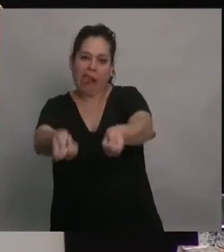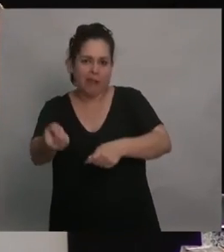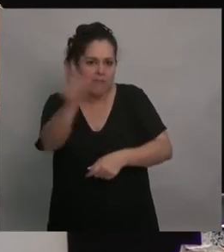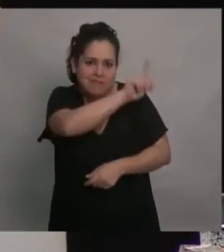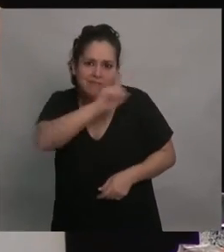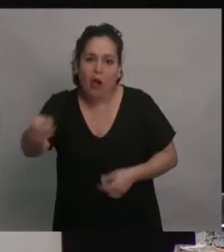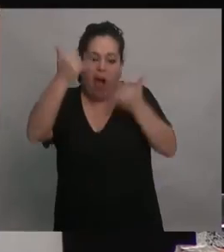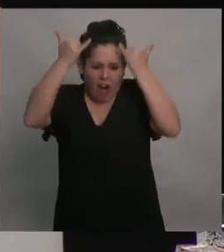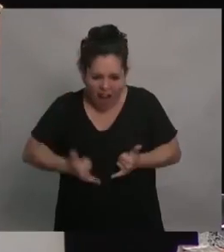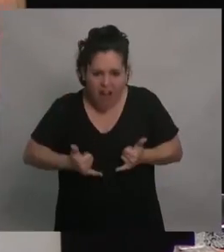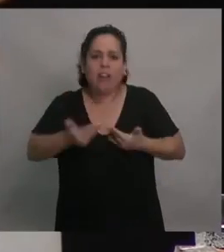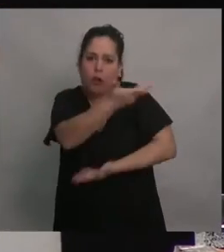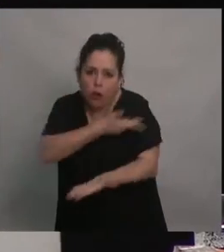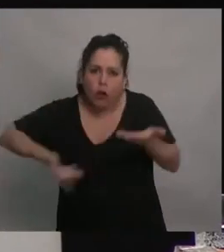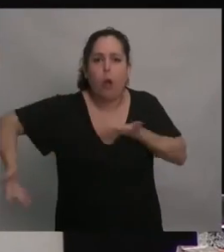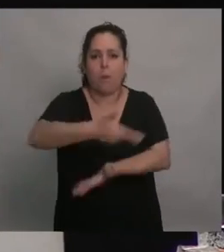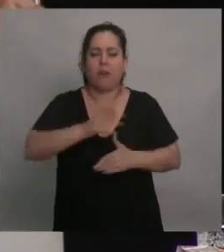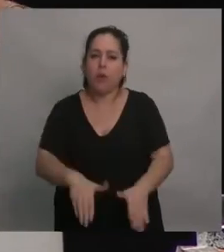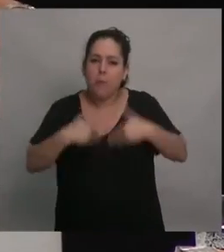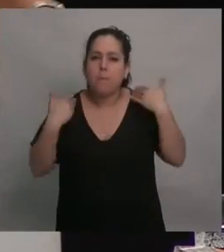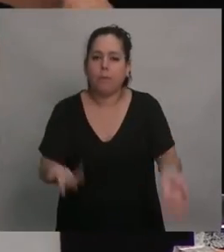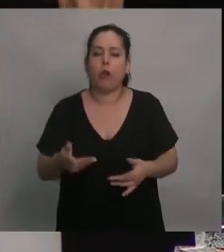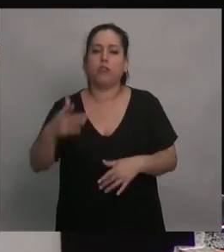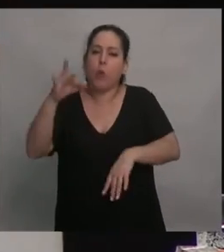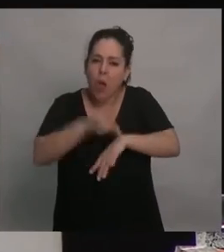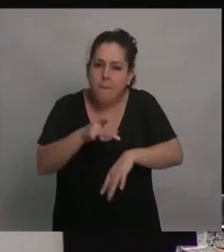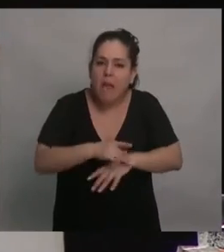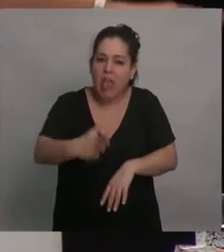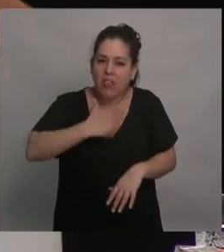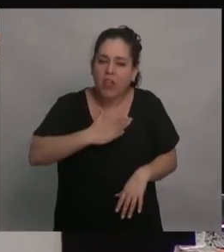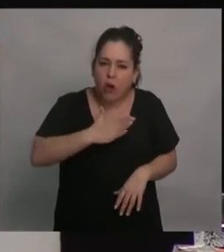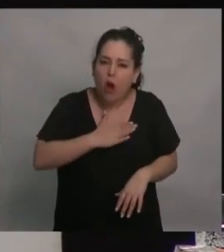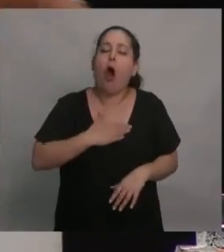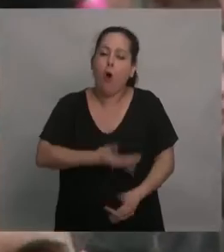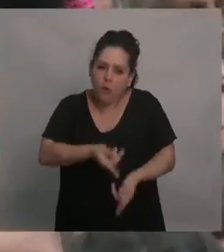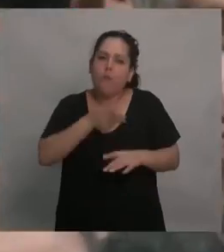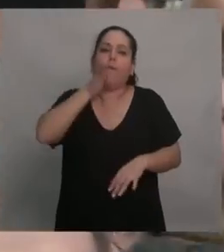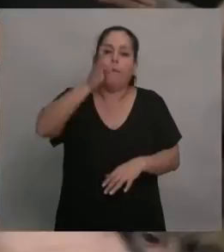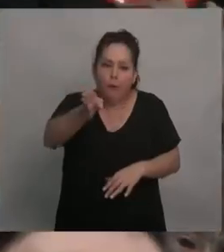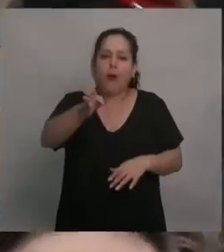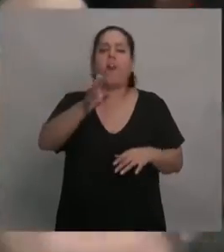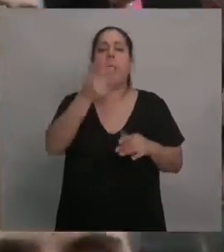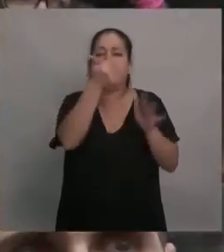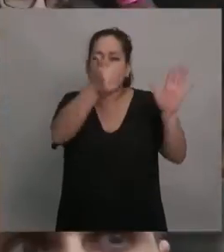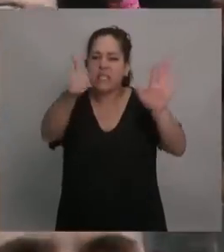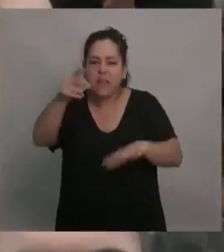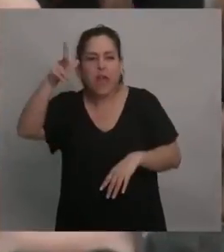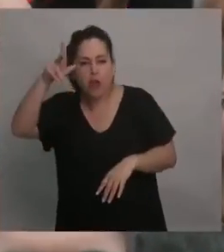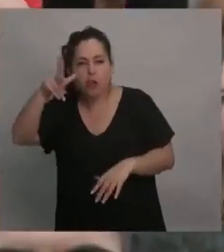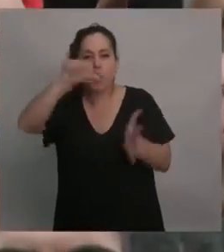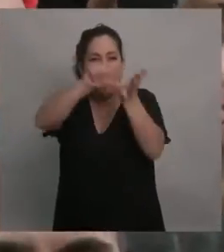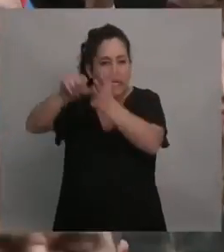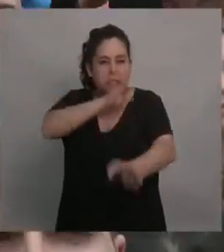comparte lo que tiene. Y por eso nuestros médicos han estado en más de 68